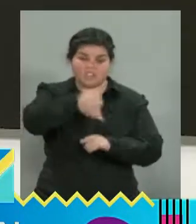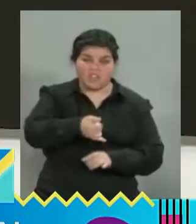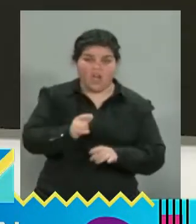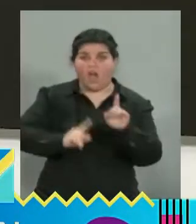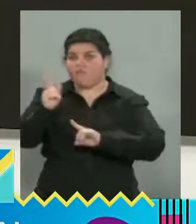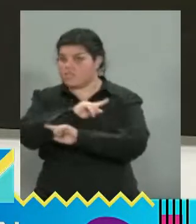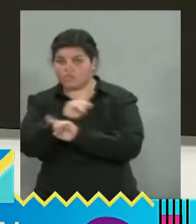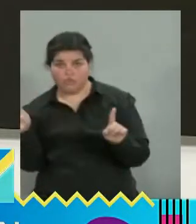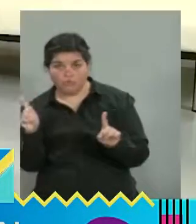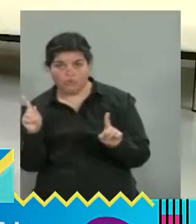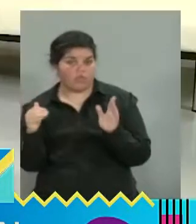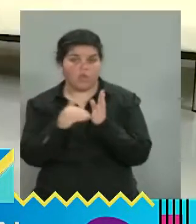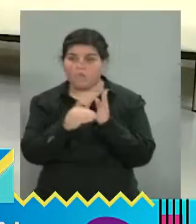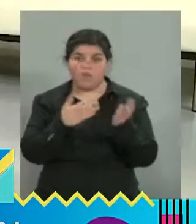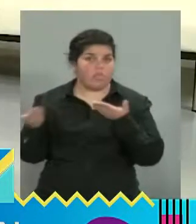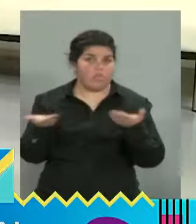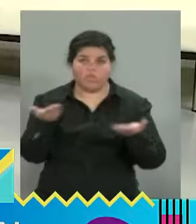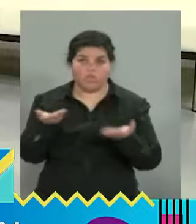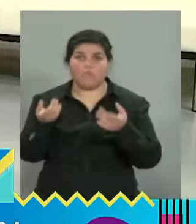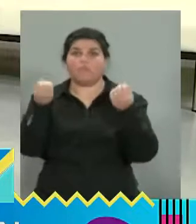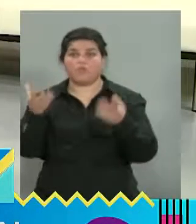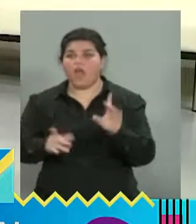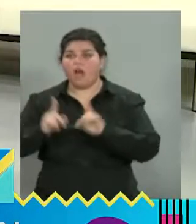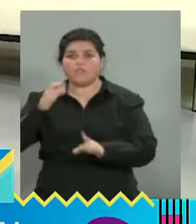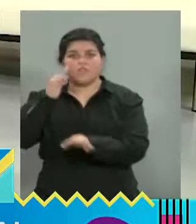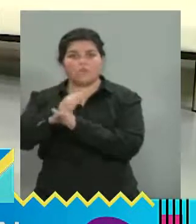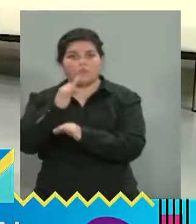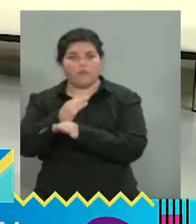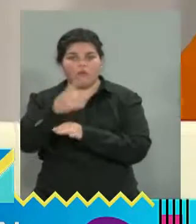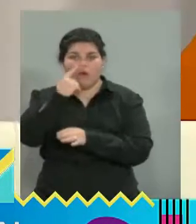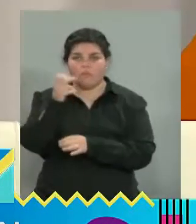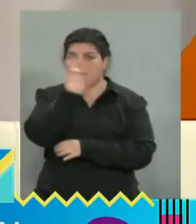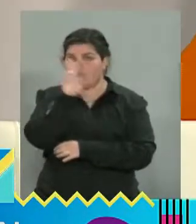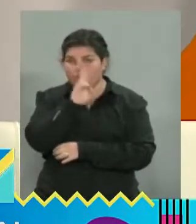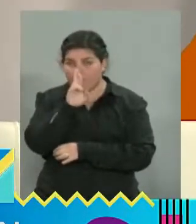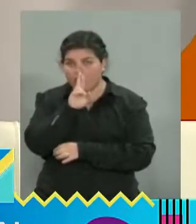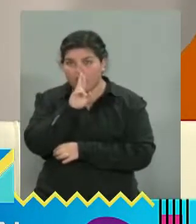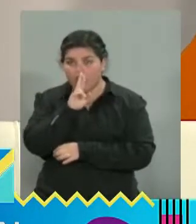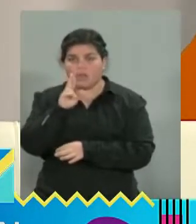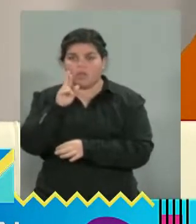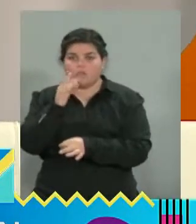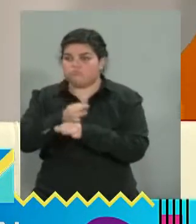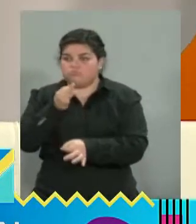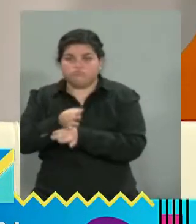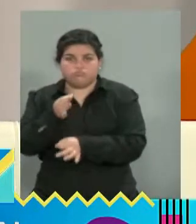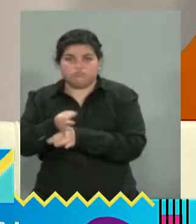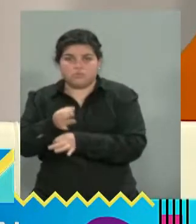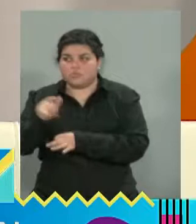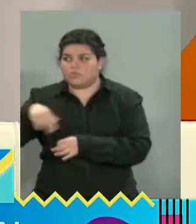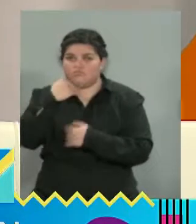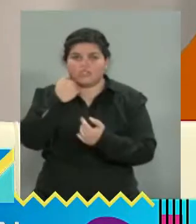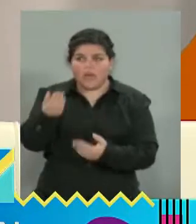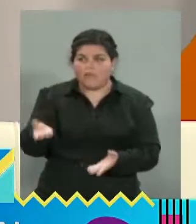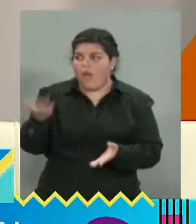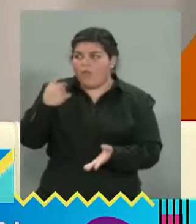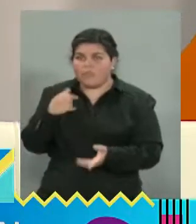sabe cómo trabajar tal tema porque tal vez una docente o un docente no tiene las herramientas que está en su obligación, pero bueno, no las tuvo y no sabe cómo